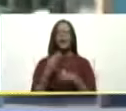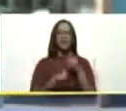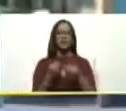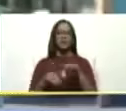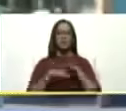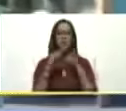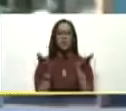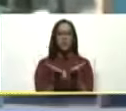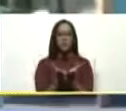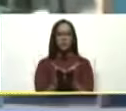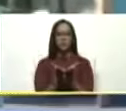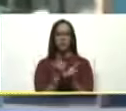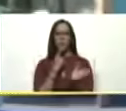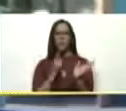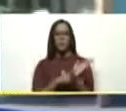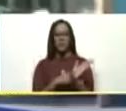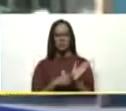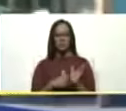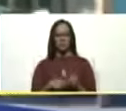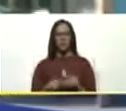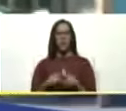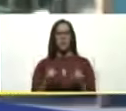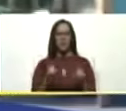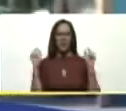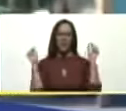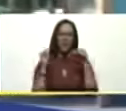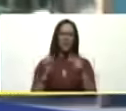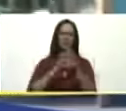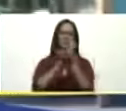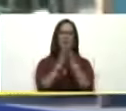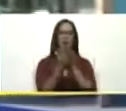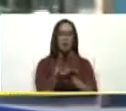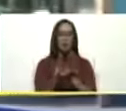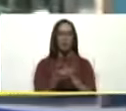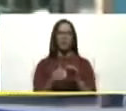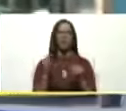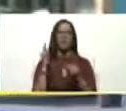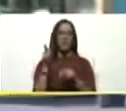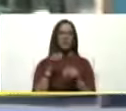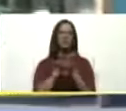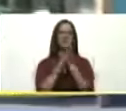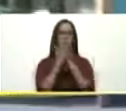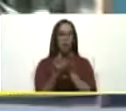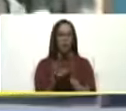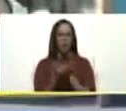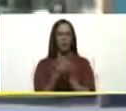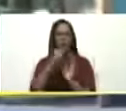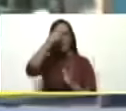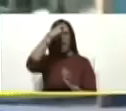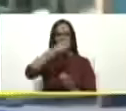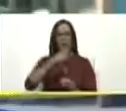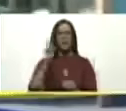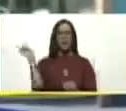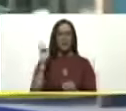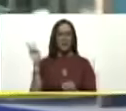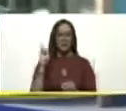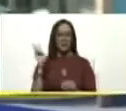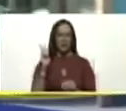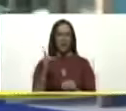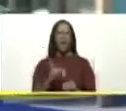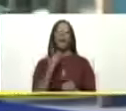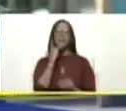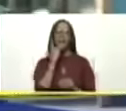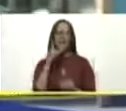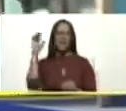entero. Pero eso se acabó. Eso se acabó. El pueblo de Venezuela, valiente